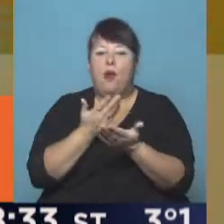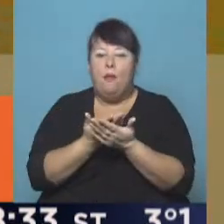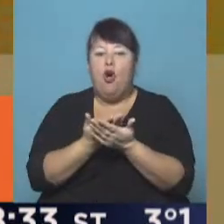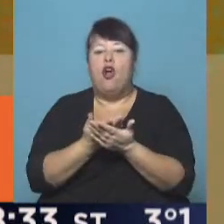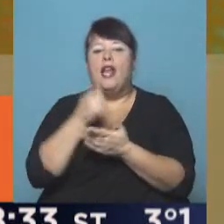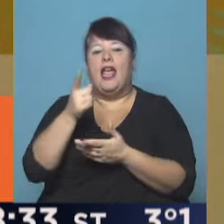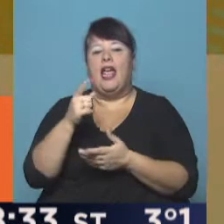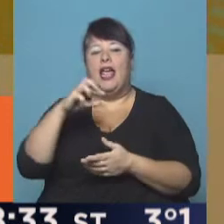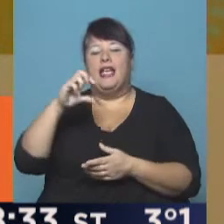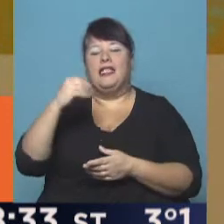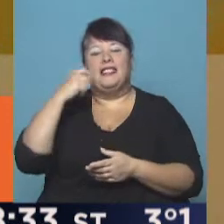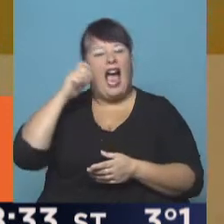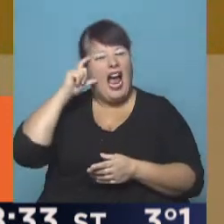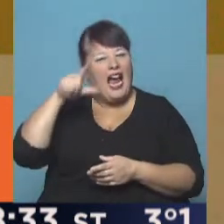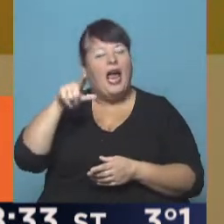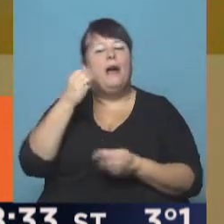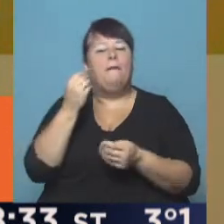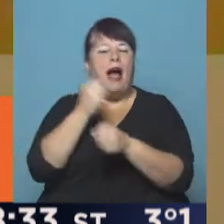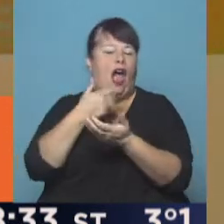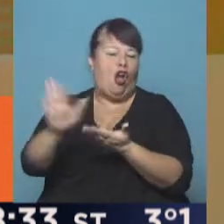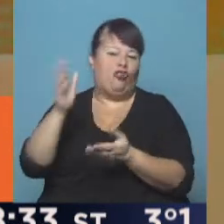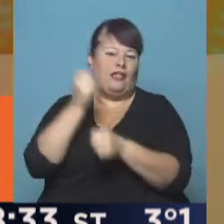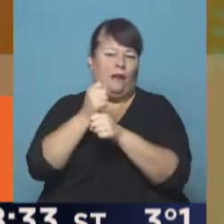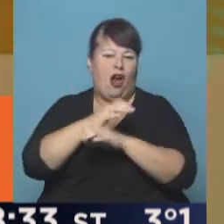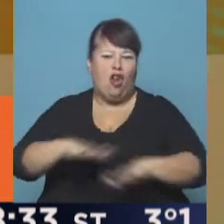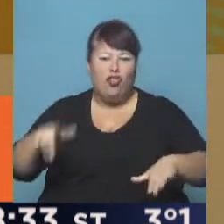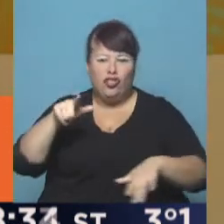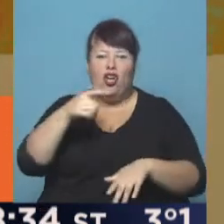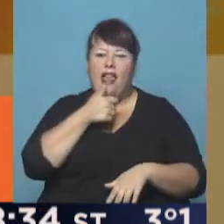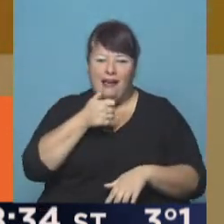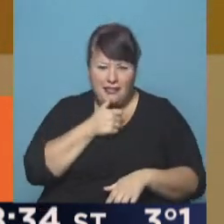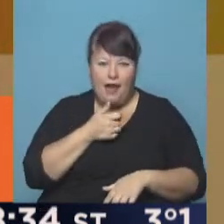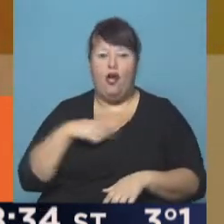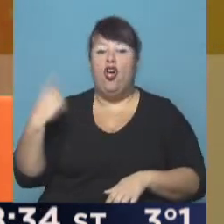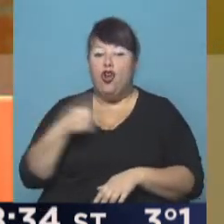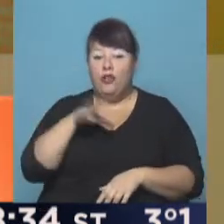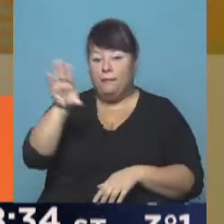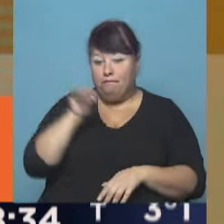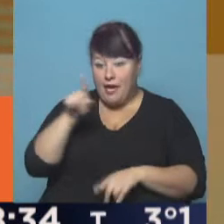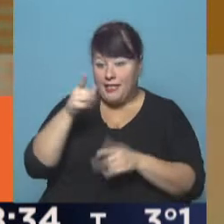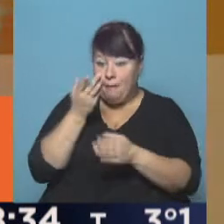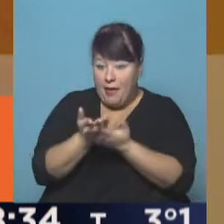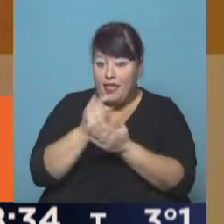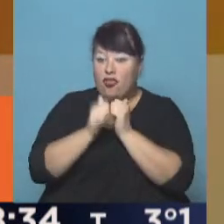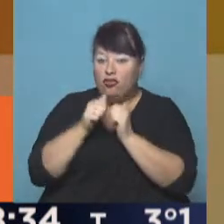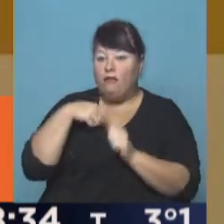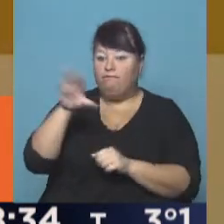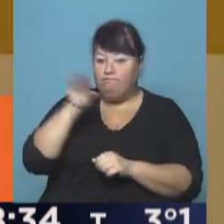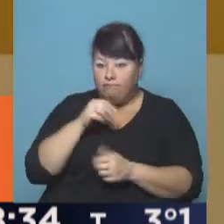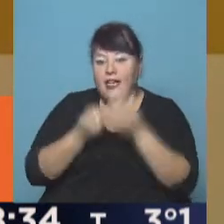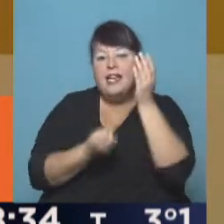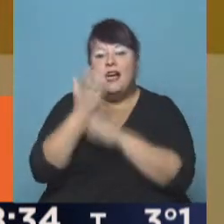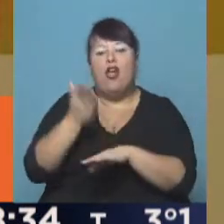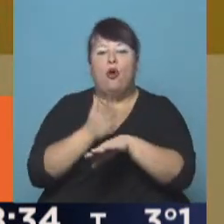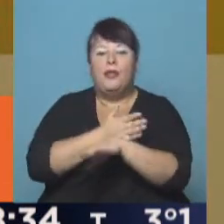petición en change.org para erradicar el trabajo infantil en la yerba mate nosotros tomamos esa petición y esa historia y creamos el